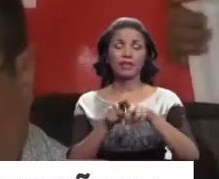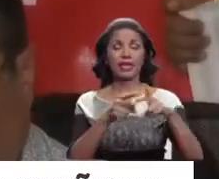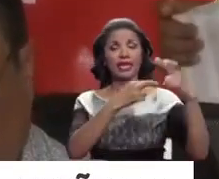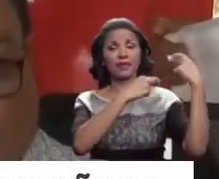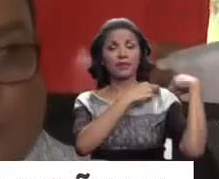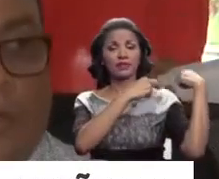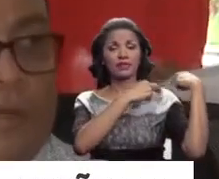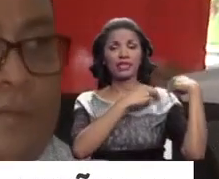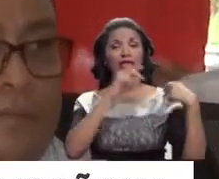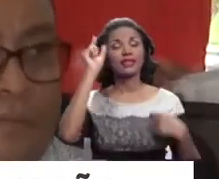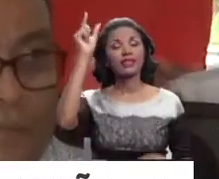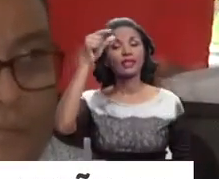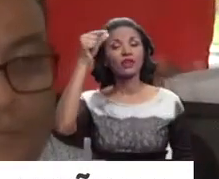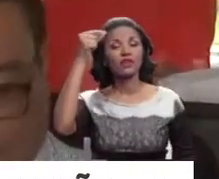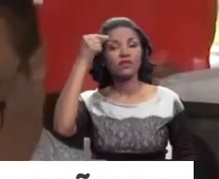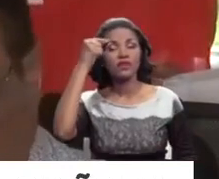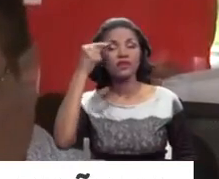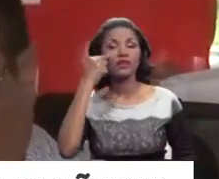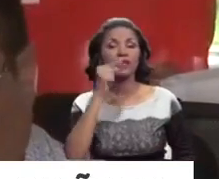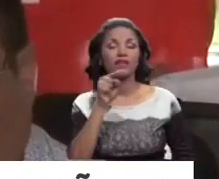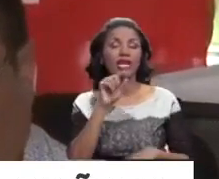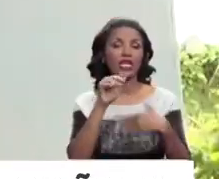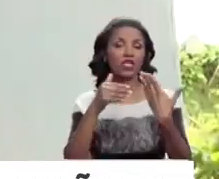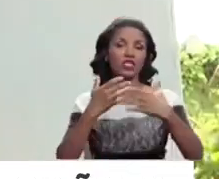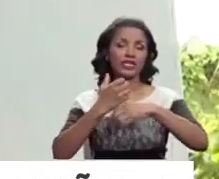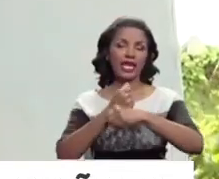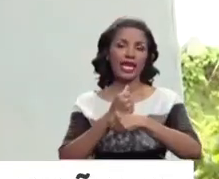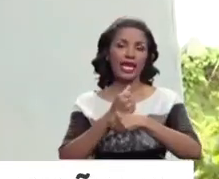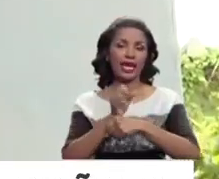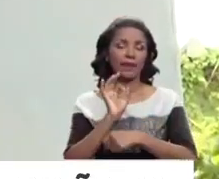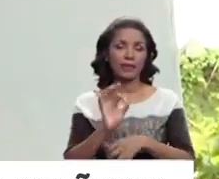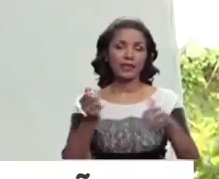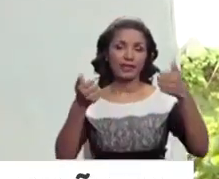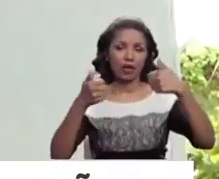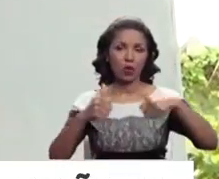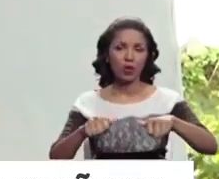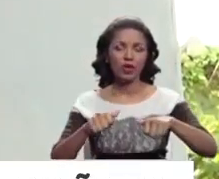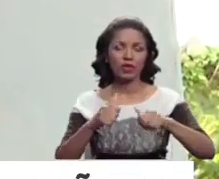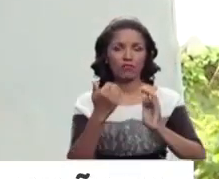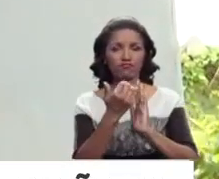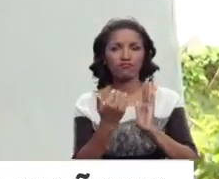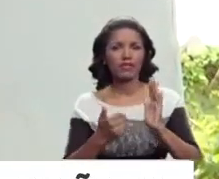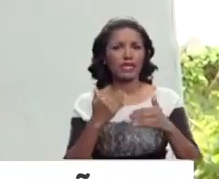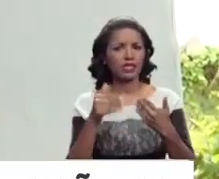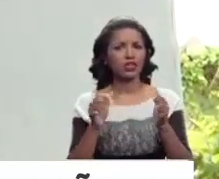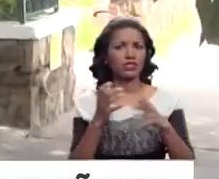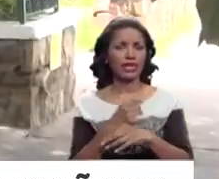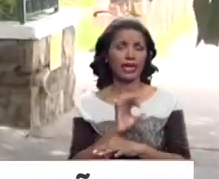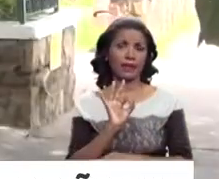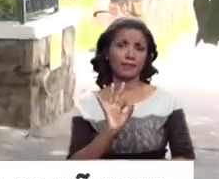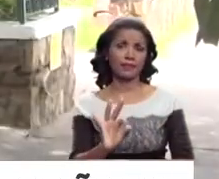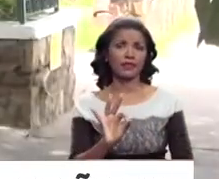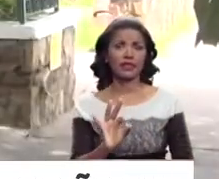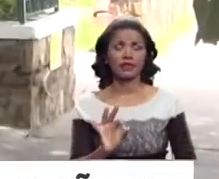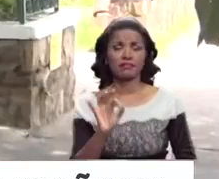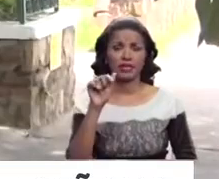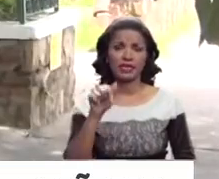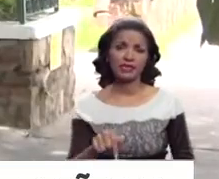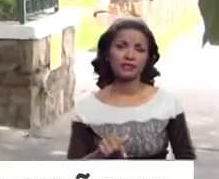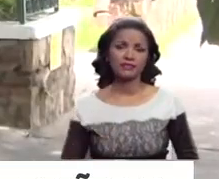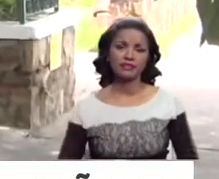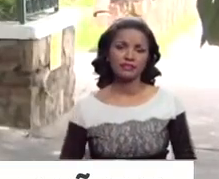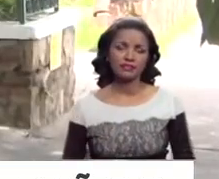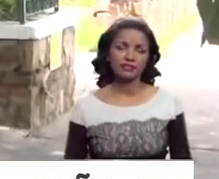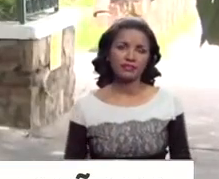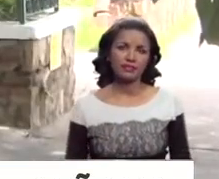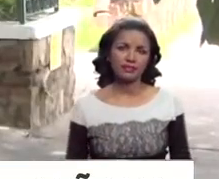del gobierno garantizar que se vaya cumpliendo con los acuerdos que se han ido logrando en la mesa única del diálogo que se desarrolla en la ciudad